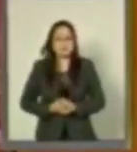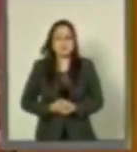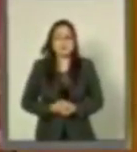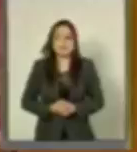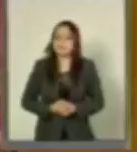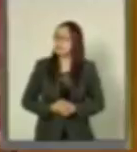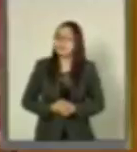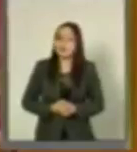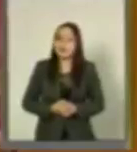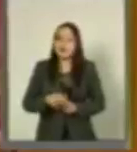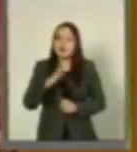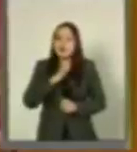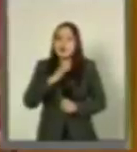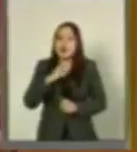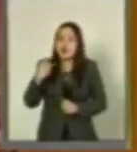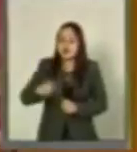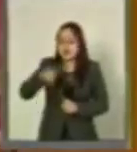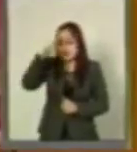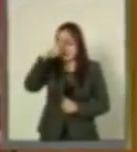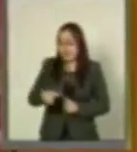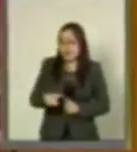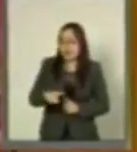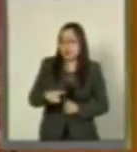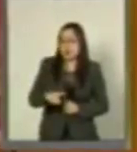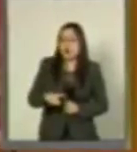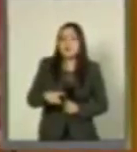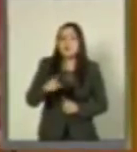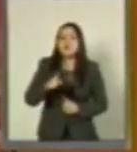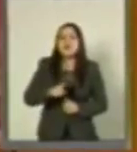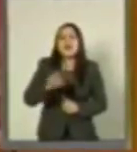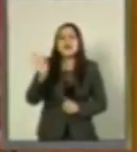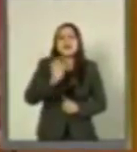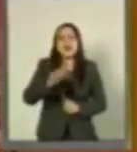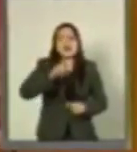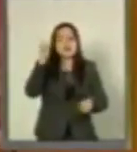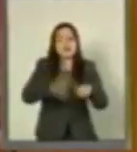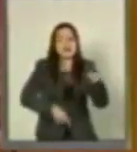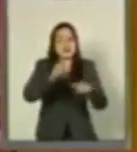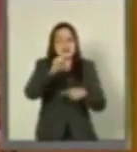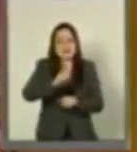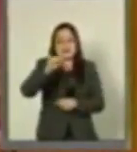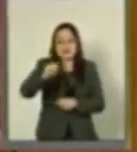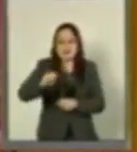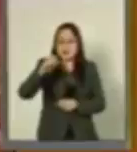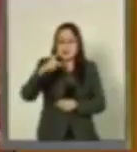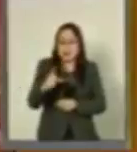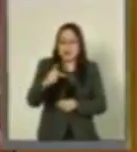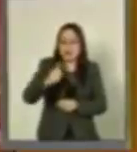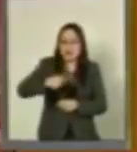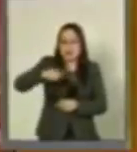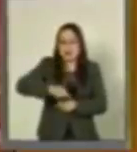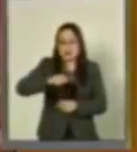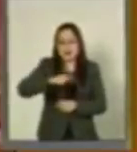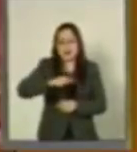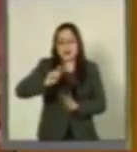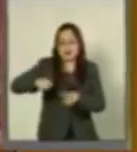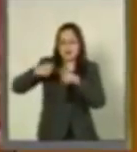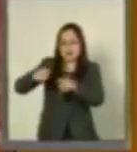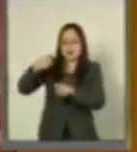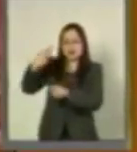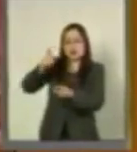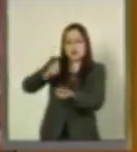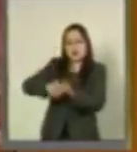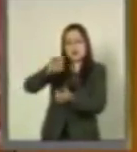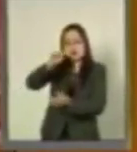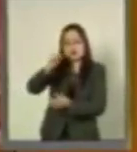¿qué mejoró en México con la desaparición de la Secretaría de Seguridad Pública que pasó a su mando en la